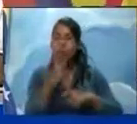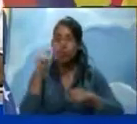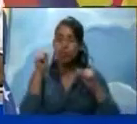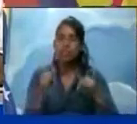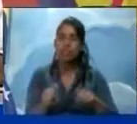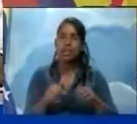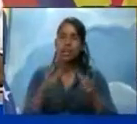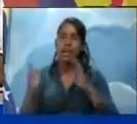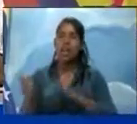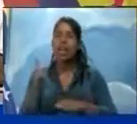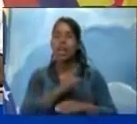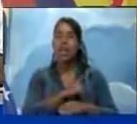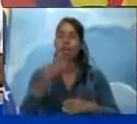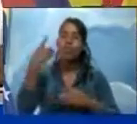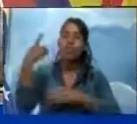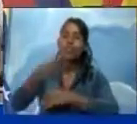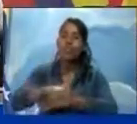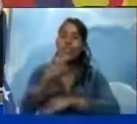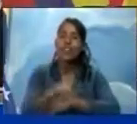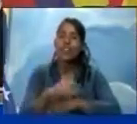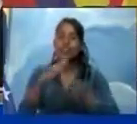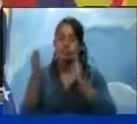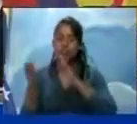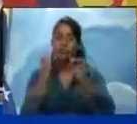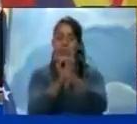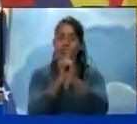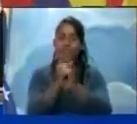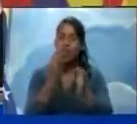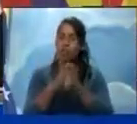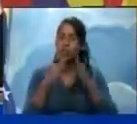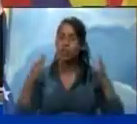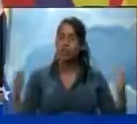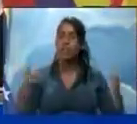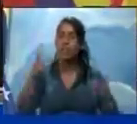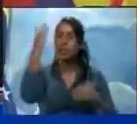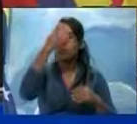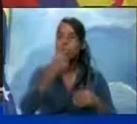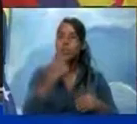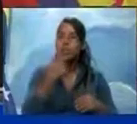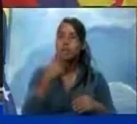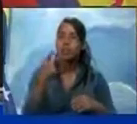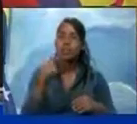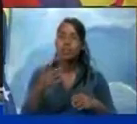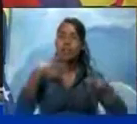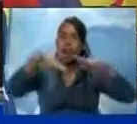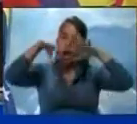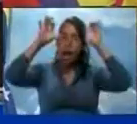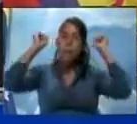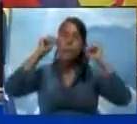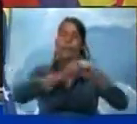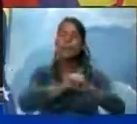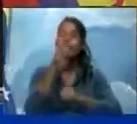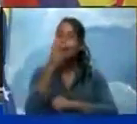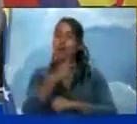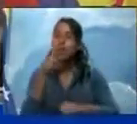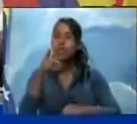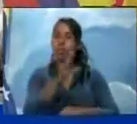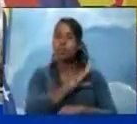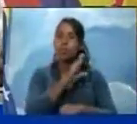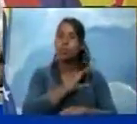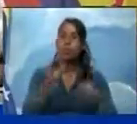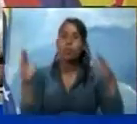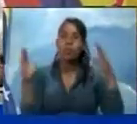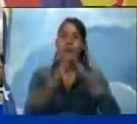Aquí al lado derecho, en el portal, hay un tremendo banner bien bonito. Aprenda hebreo en su